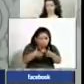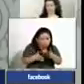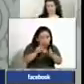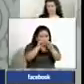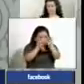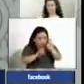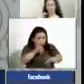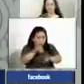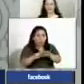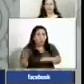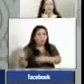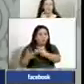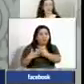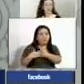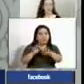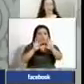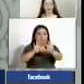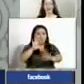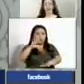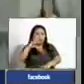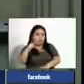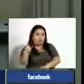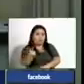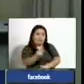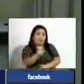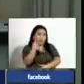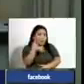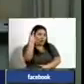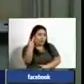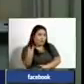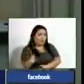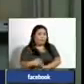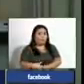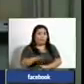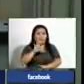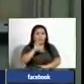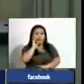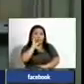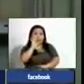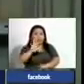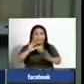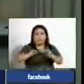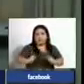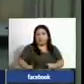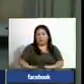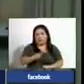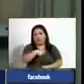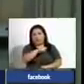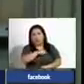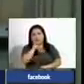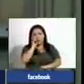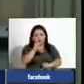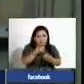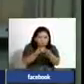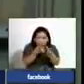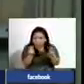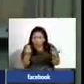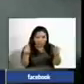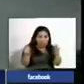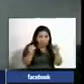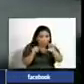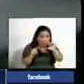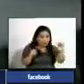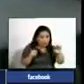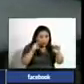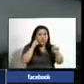de Alertas fue de 950 fallecidos. El gobierno asegura de todas formas que al comparar los datos con los de la semana pasada,